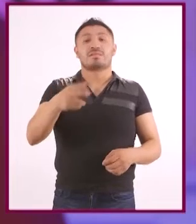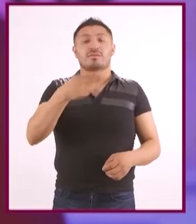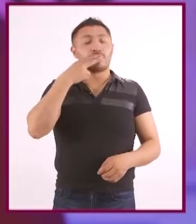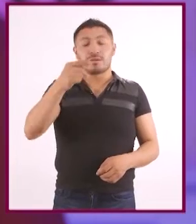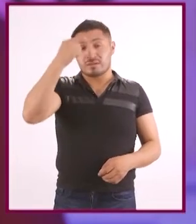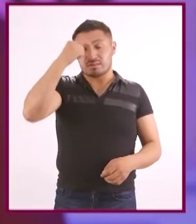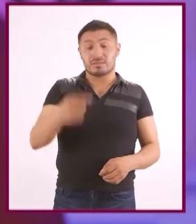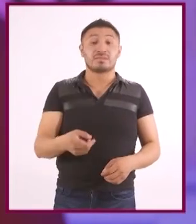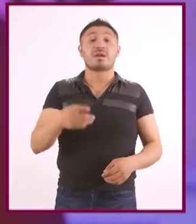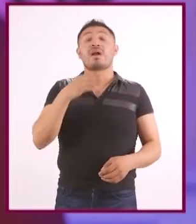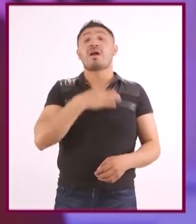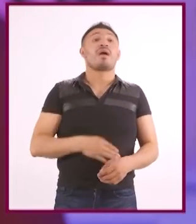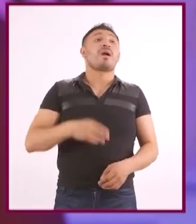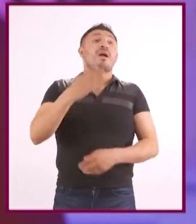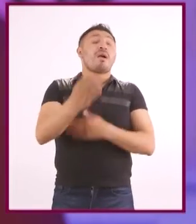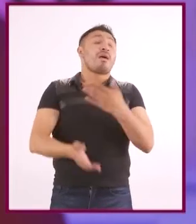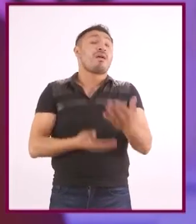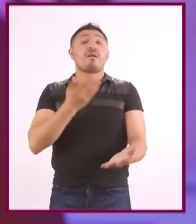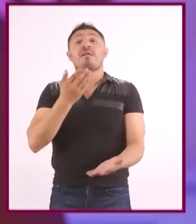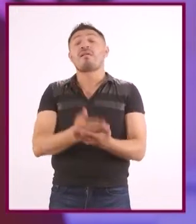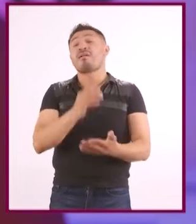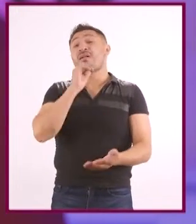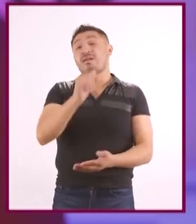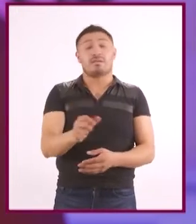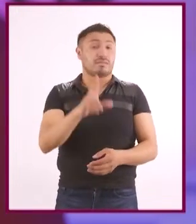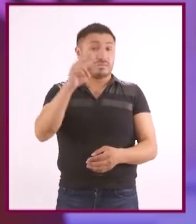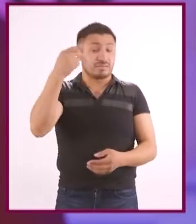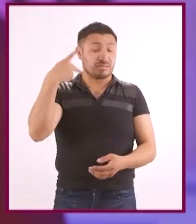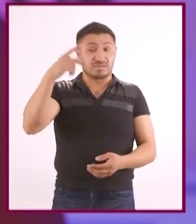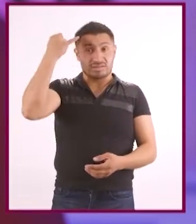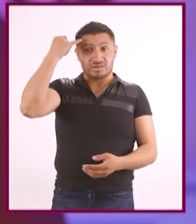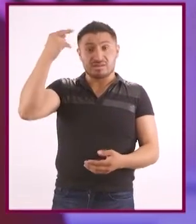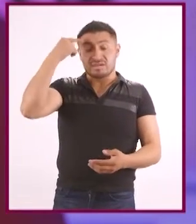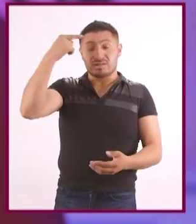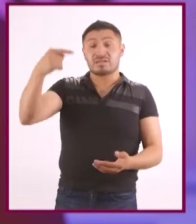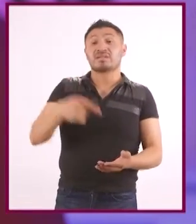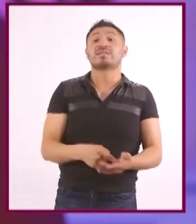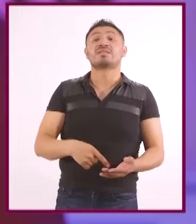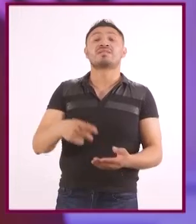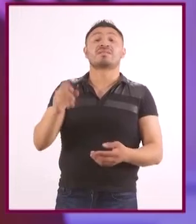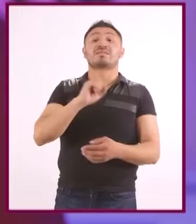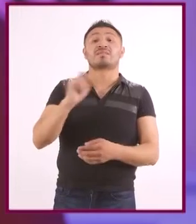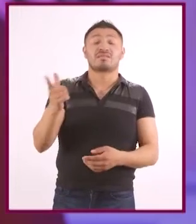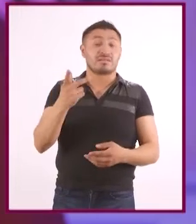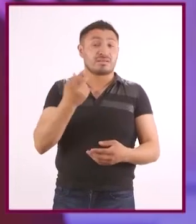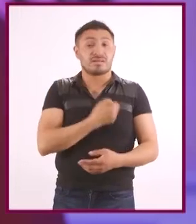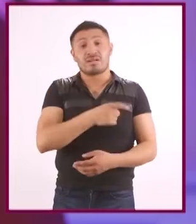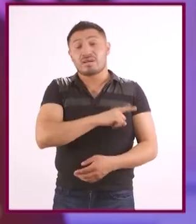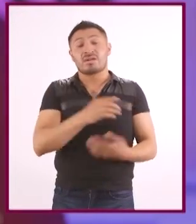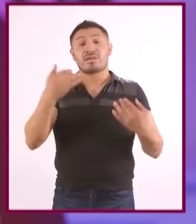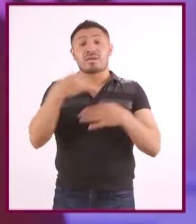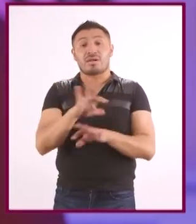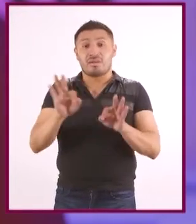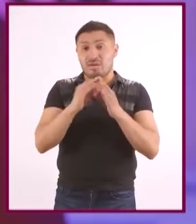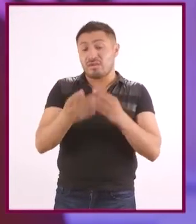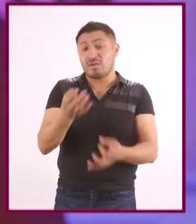justificar la negación de servicios de salud por creencias personales de las y los profesionales de la salud respecto a métodos anticonceptivos,